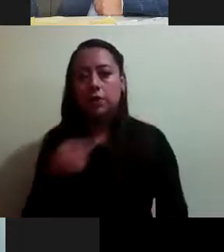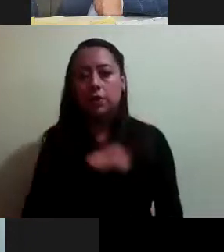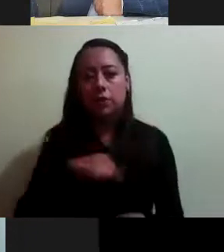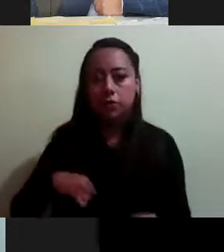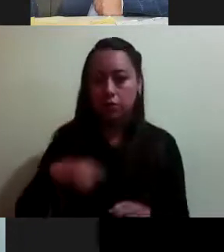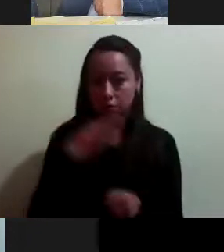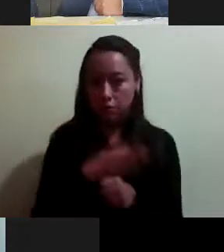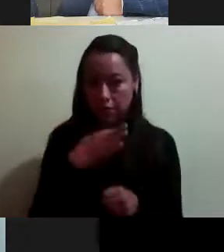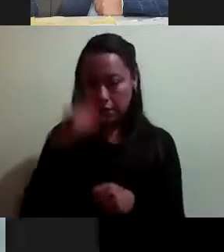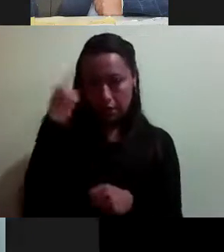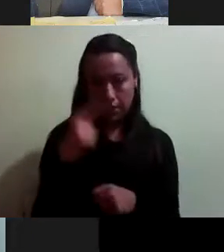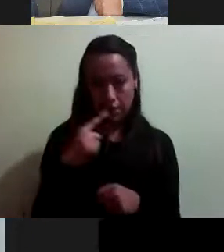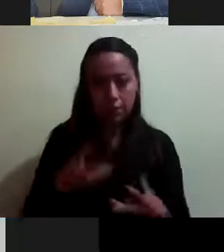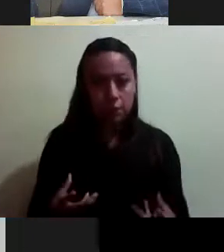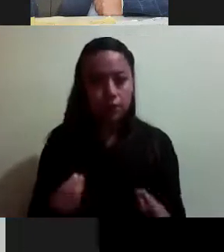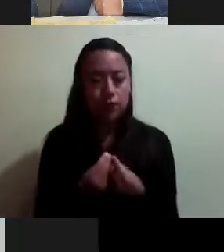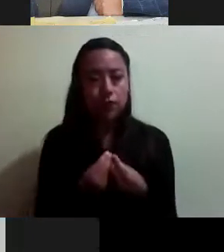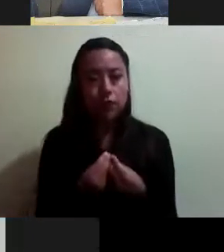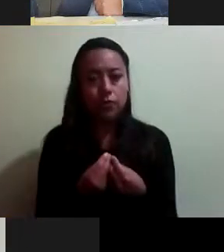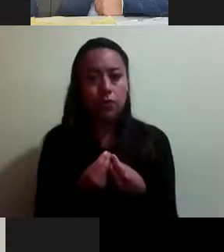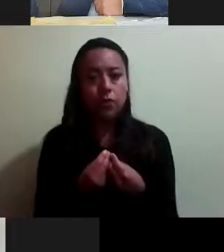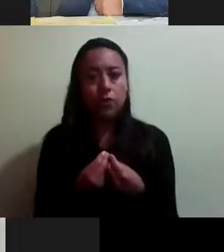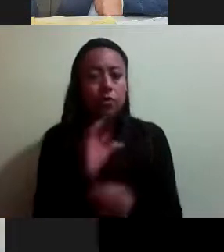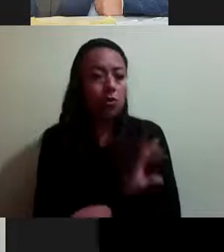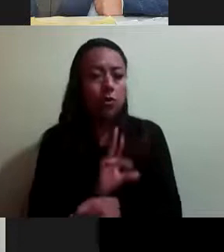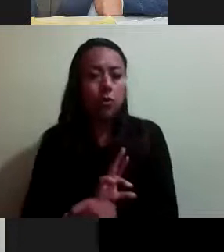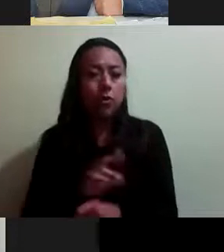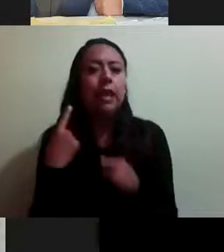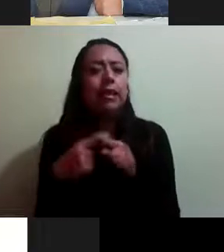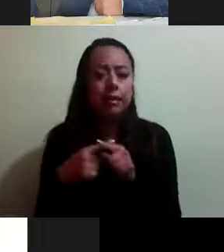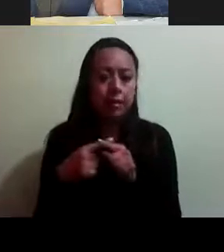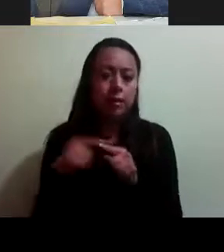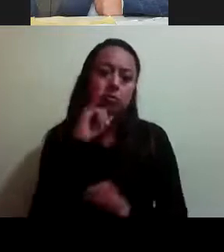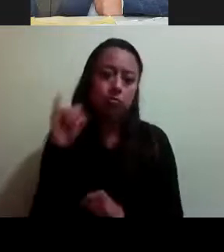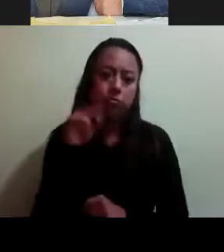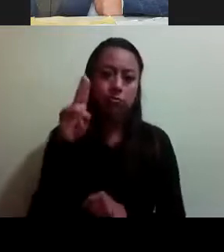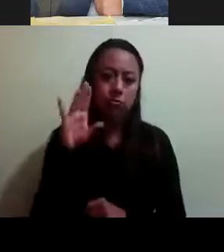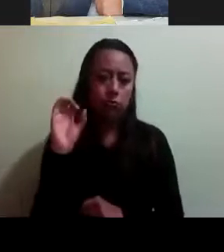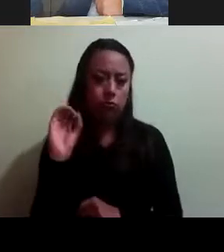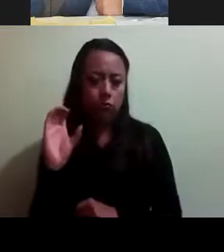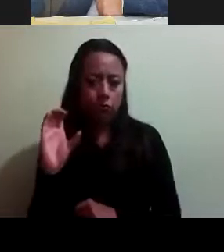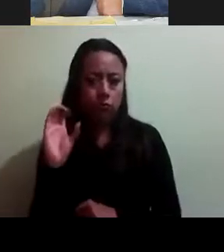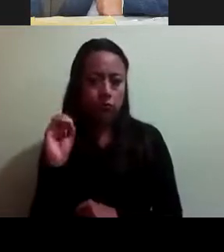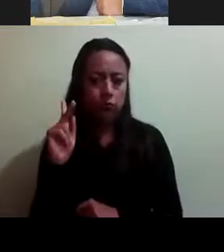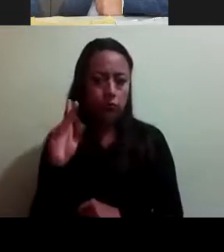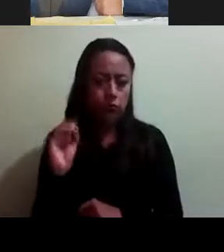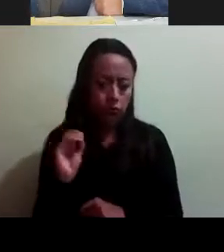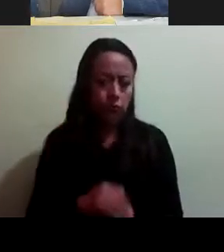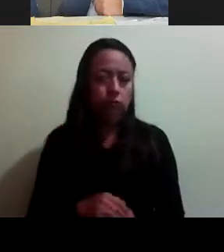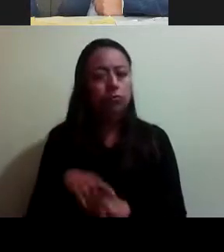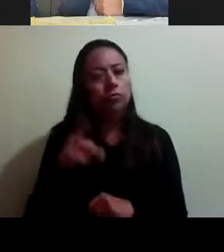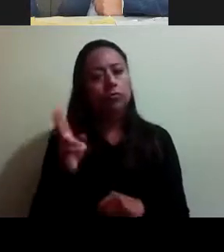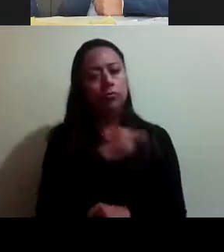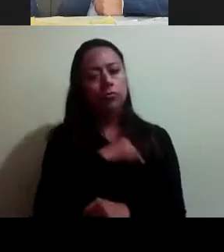se coordina el tesorero, es con la Junta de Coordinación Política, y juntos trabajar como equipo, pero sí evidentemente dejar establecido pues todo